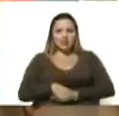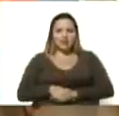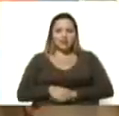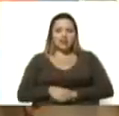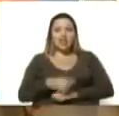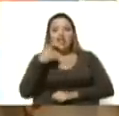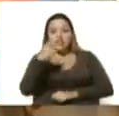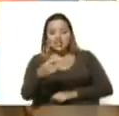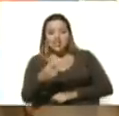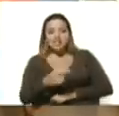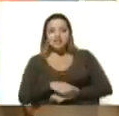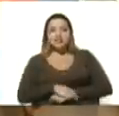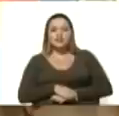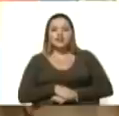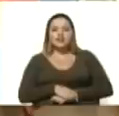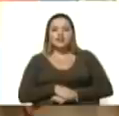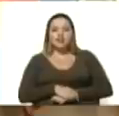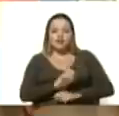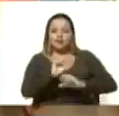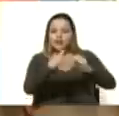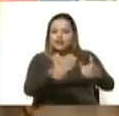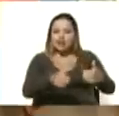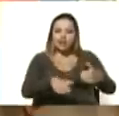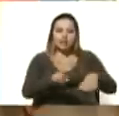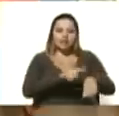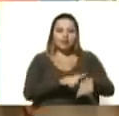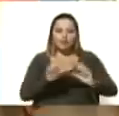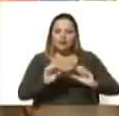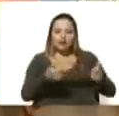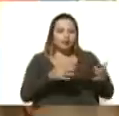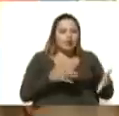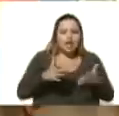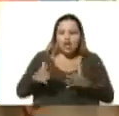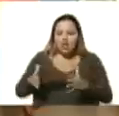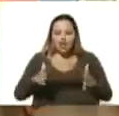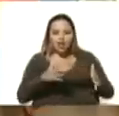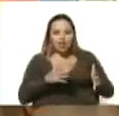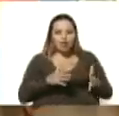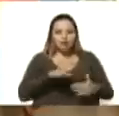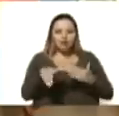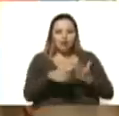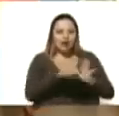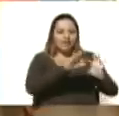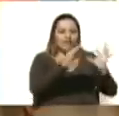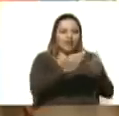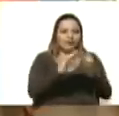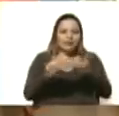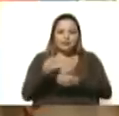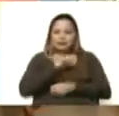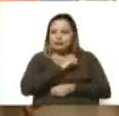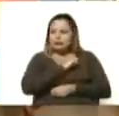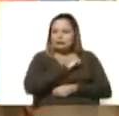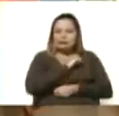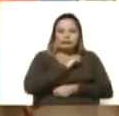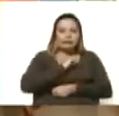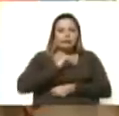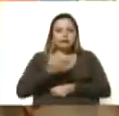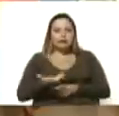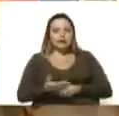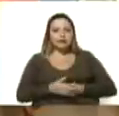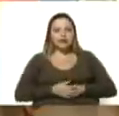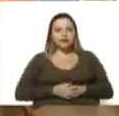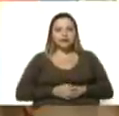delata, nos dice que a partir de ese momento cundió el pánico en esos presuntos y ya